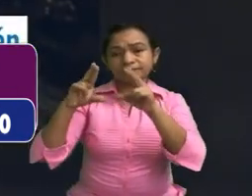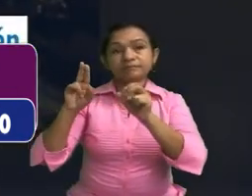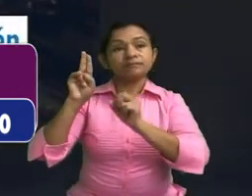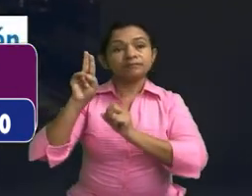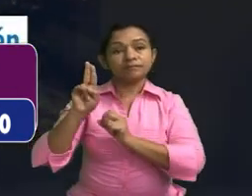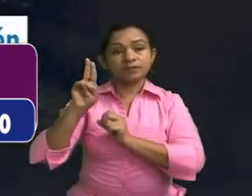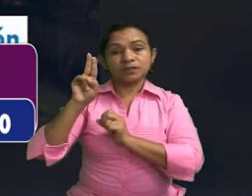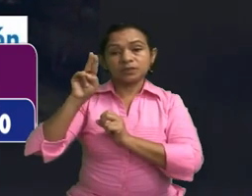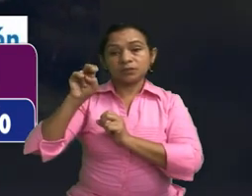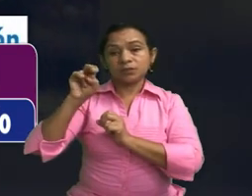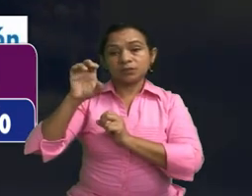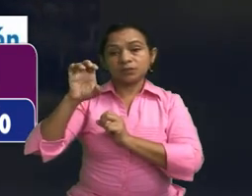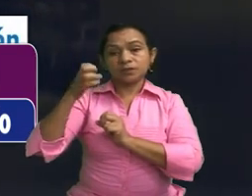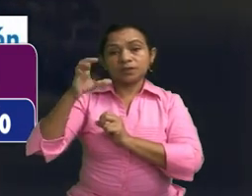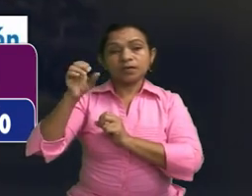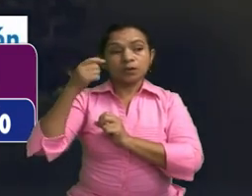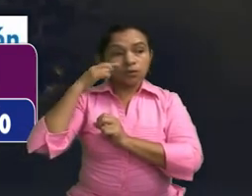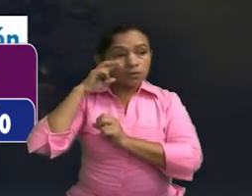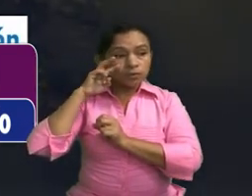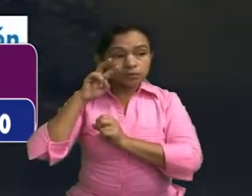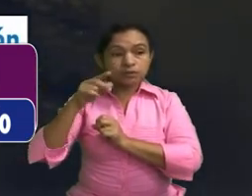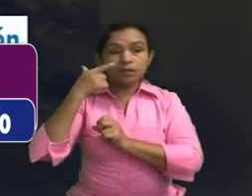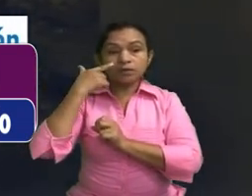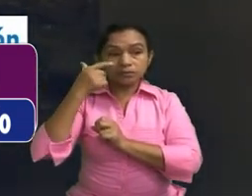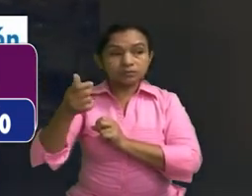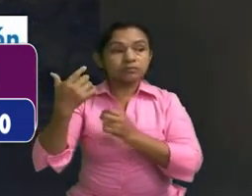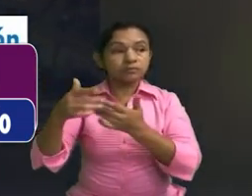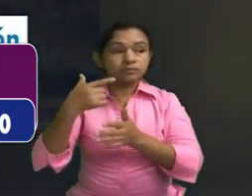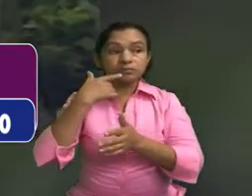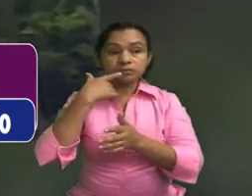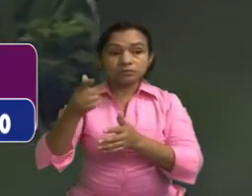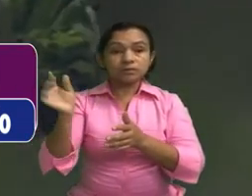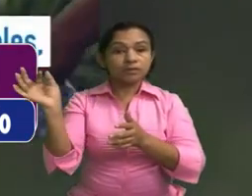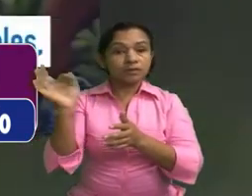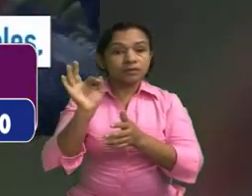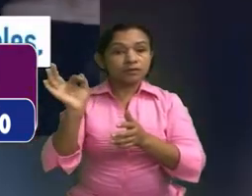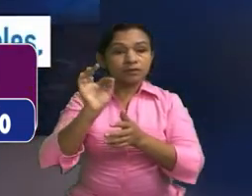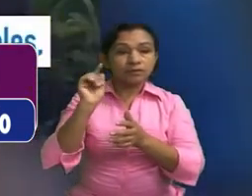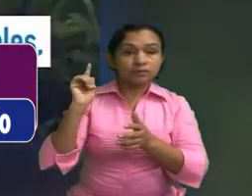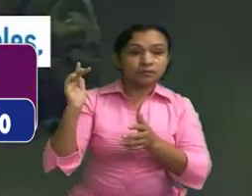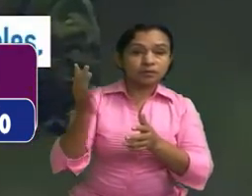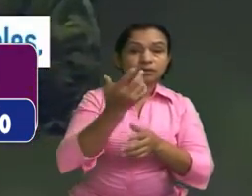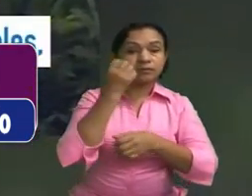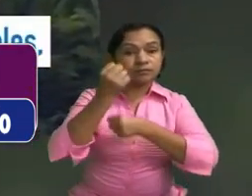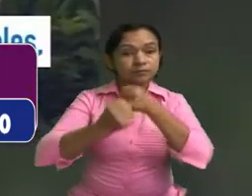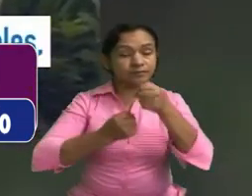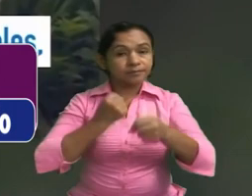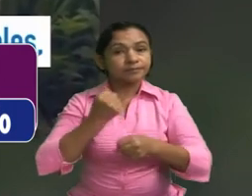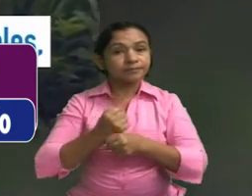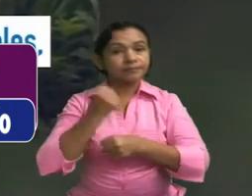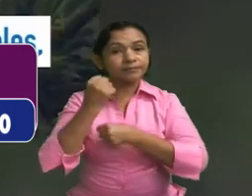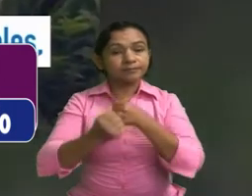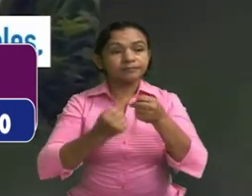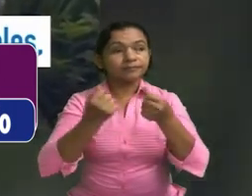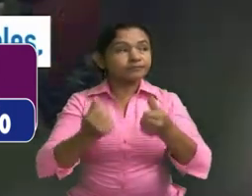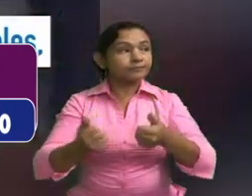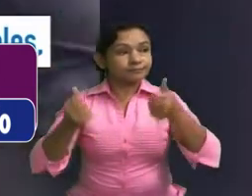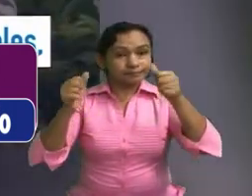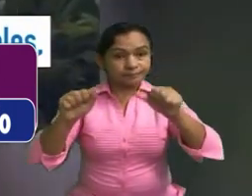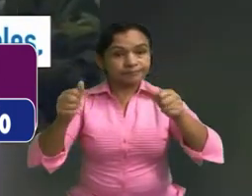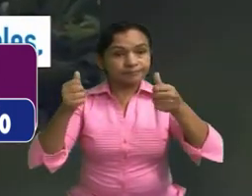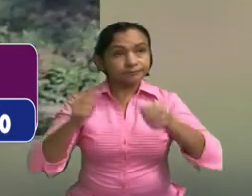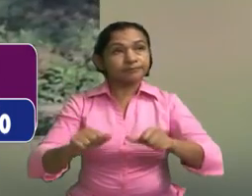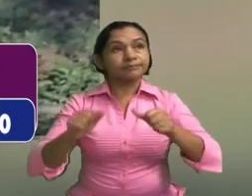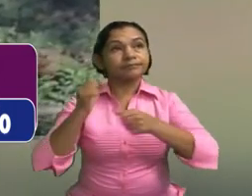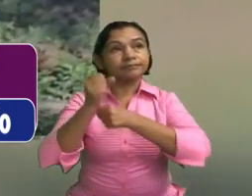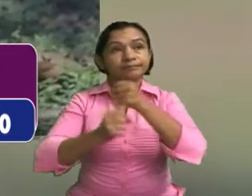UNESCO, ¿verdad? Y que en la medida que han pasado todos los años, la UNESCO establece, ¿verdad?,